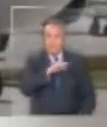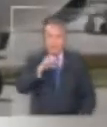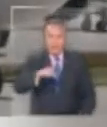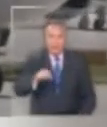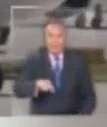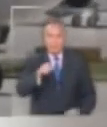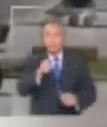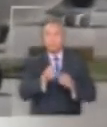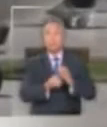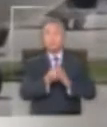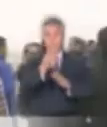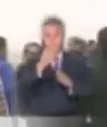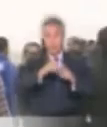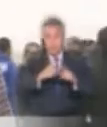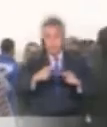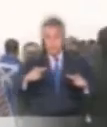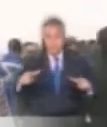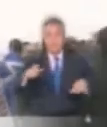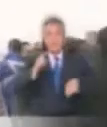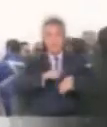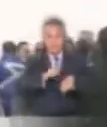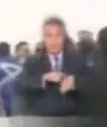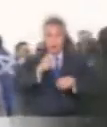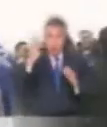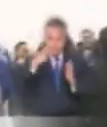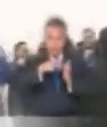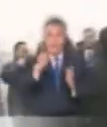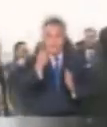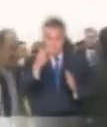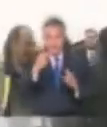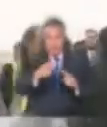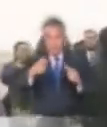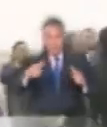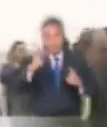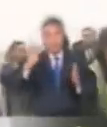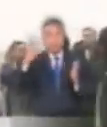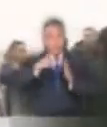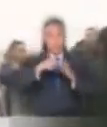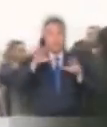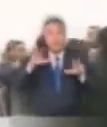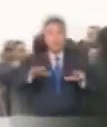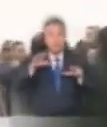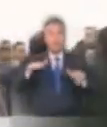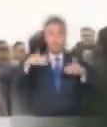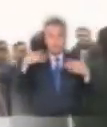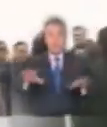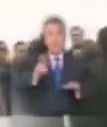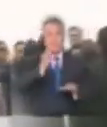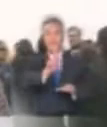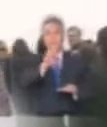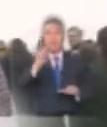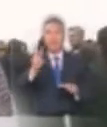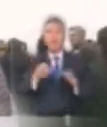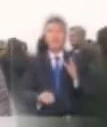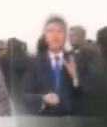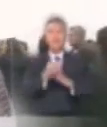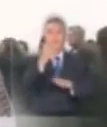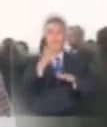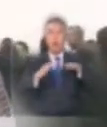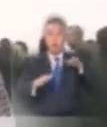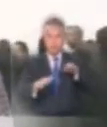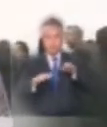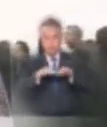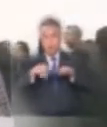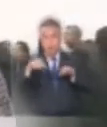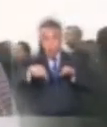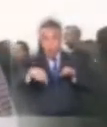internacional está yendo a tiempo. Se termina el 2020, pero tan pronto como el 2018 ya vamos a tener 22 nuevas mangas de embarque. Y hoy día tenemos